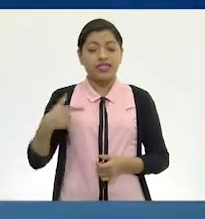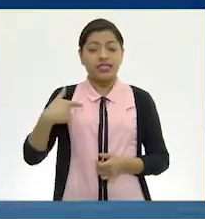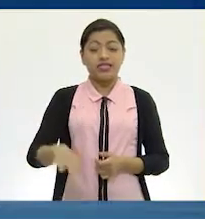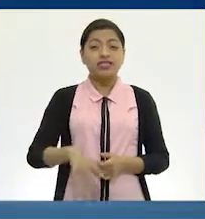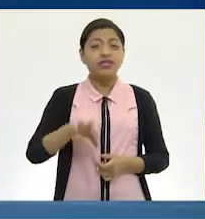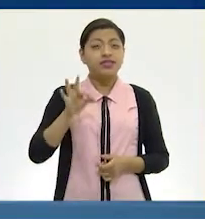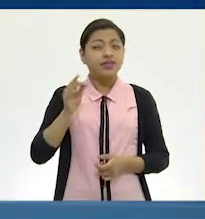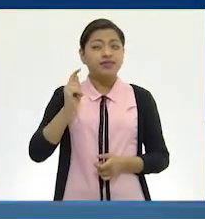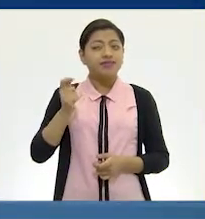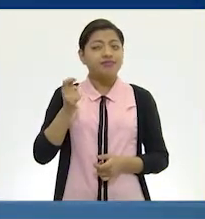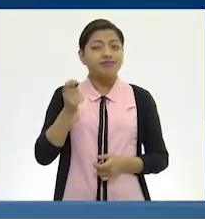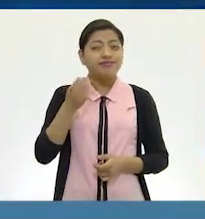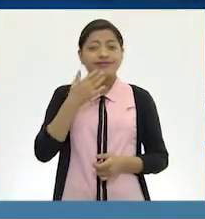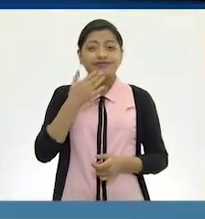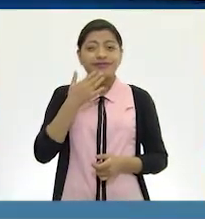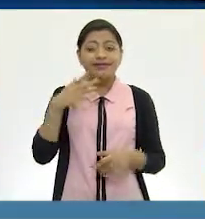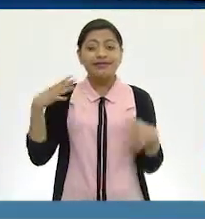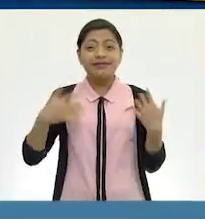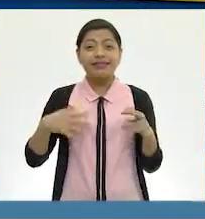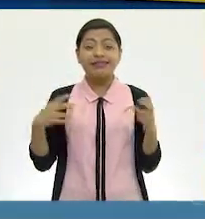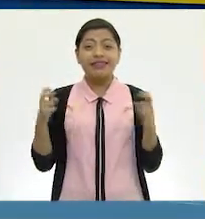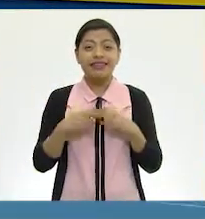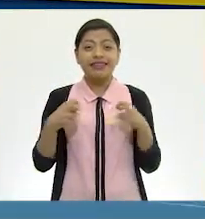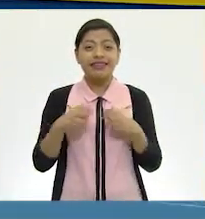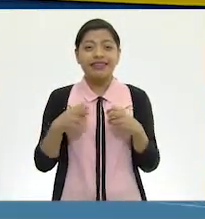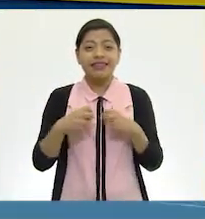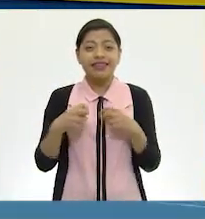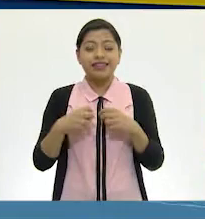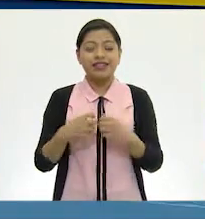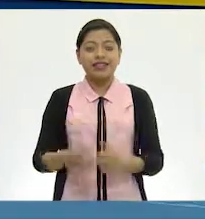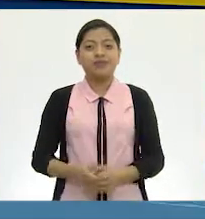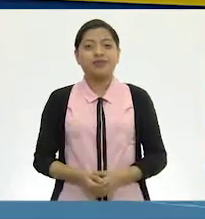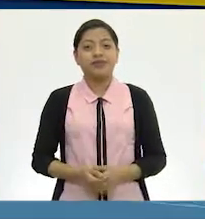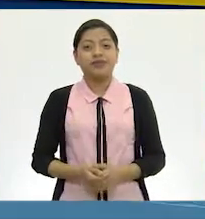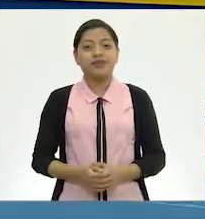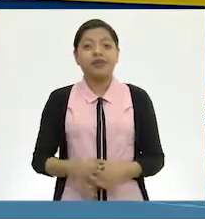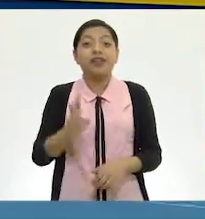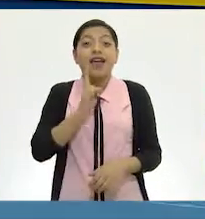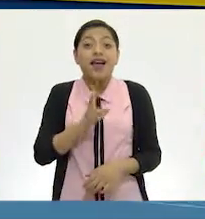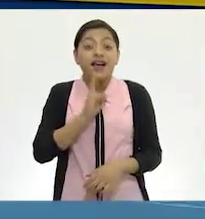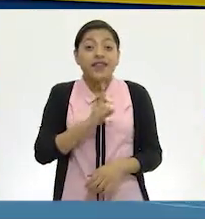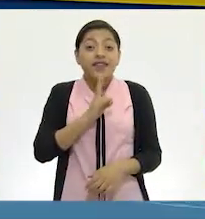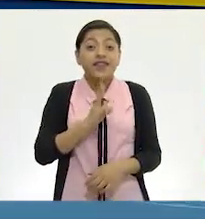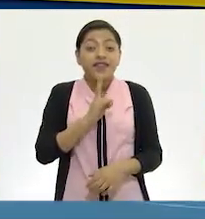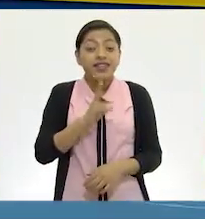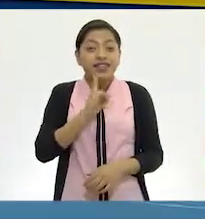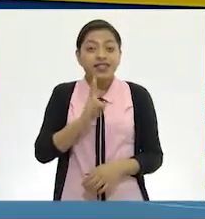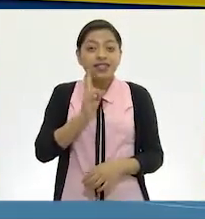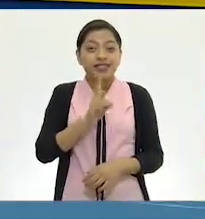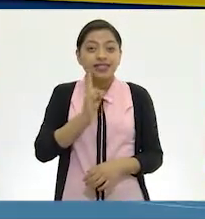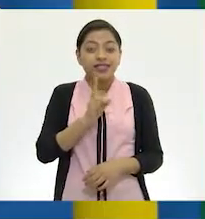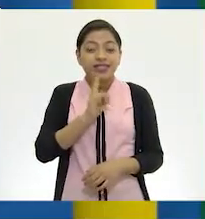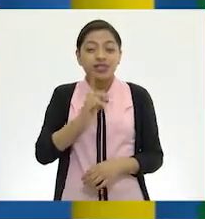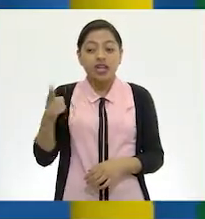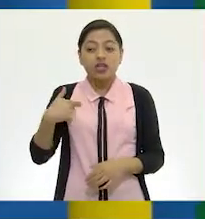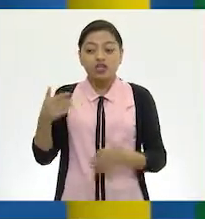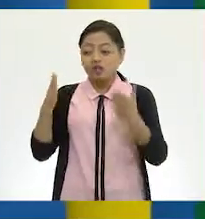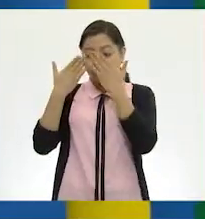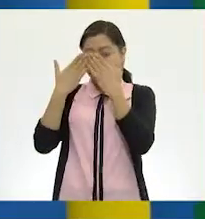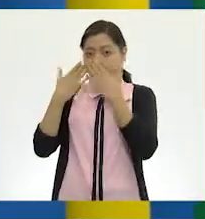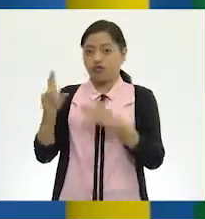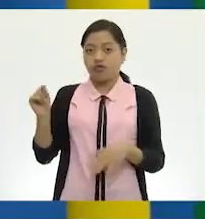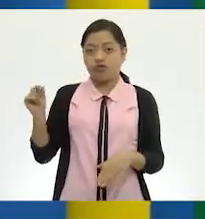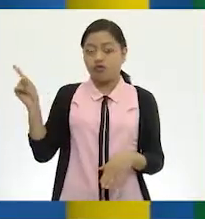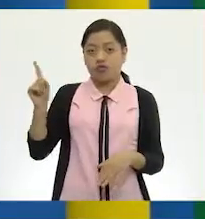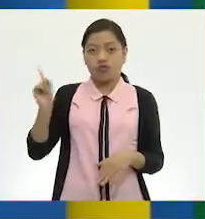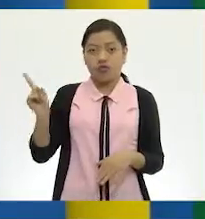tocado. ¡Qué nervios! A ver. Yo no tengo que ver. No lo tienes que ver. Tú no lo tienes